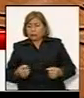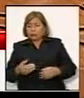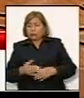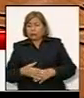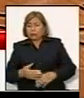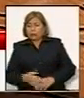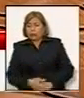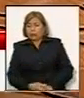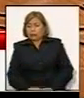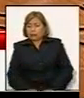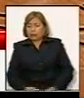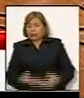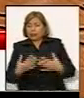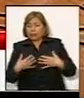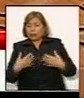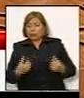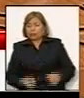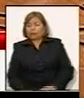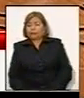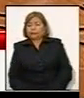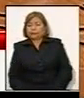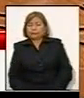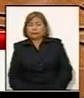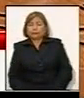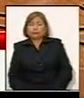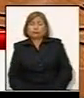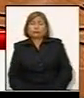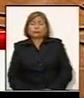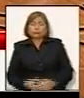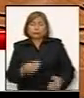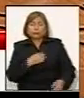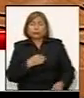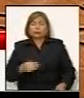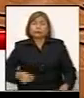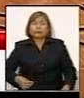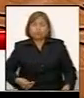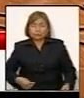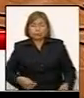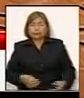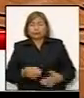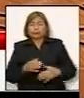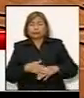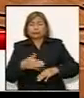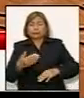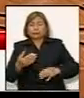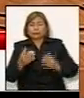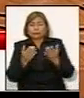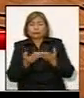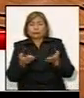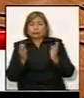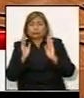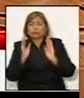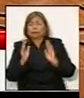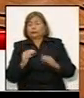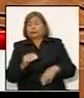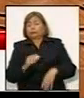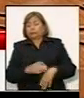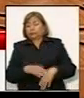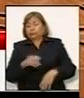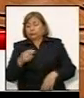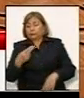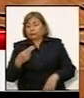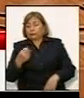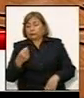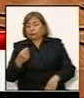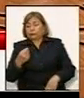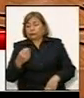de perdón a ministerio de salud después del ministerio de educación estuve trabajando también en el